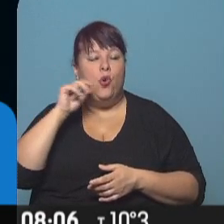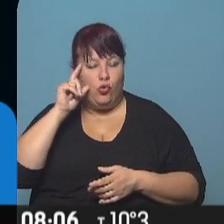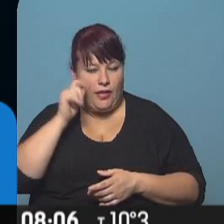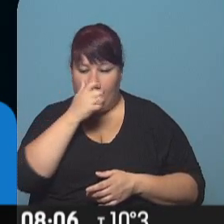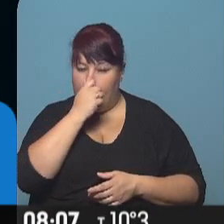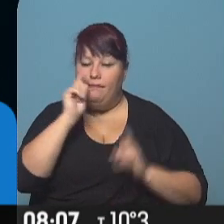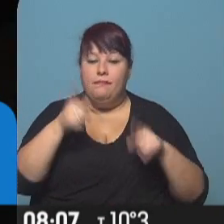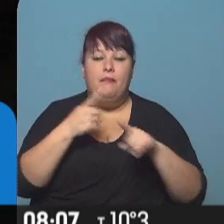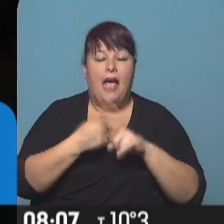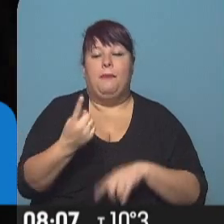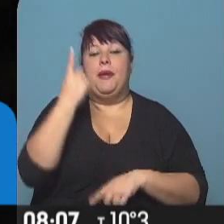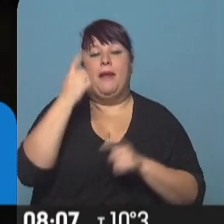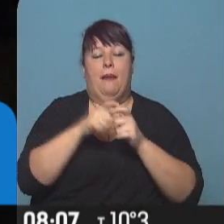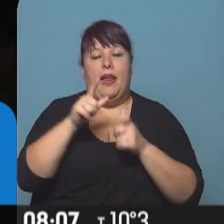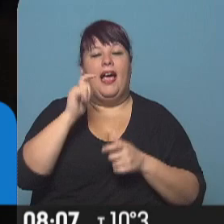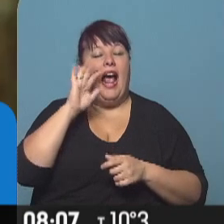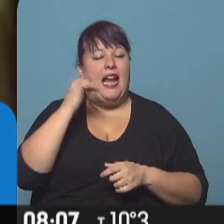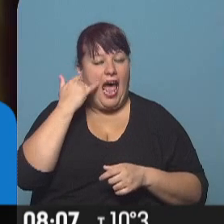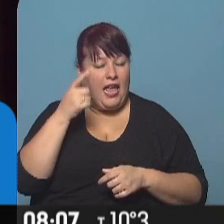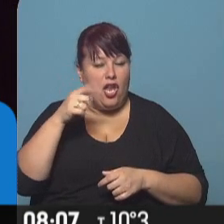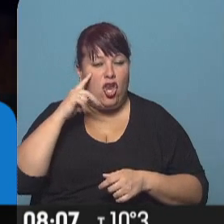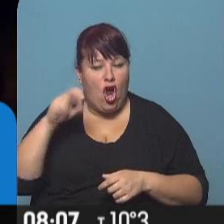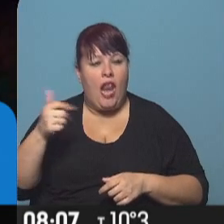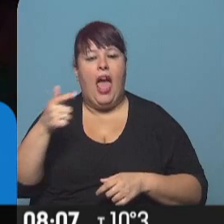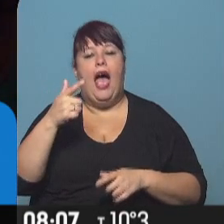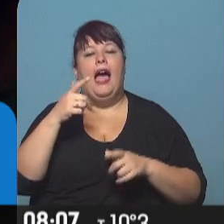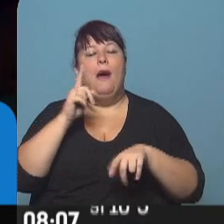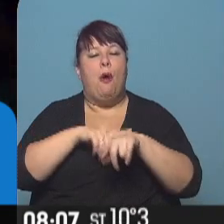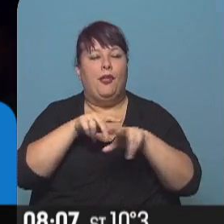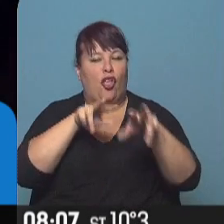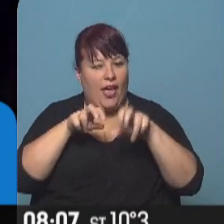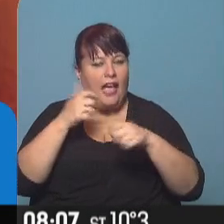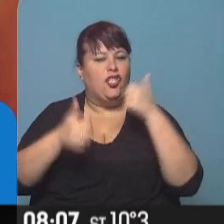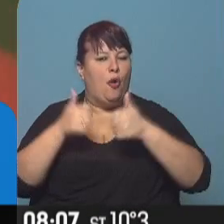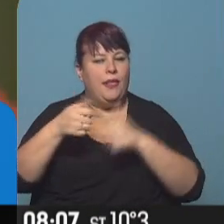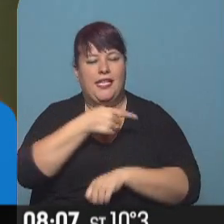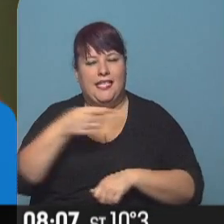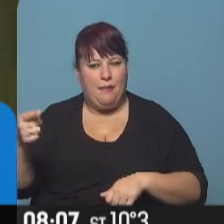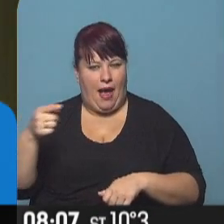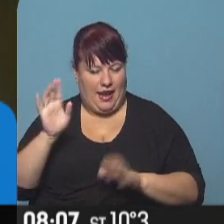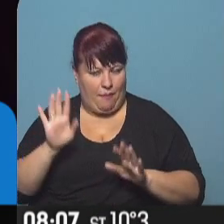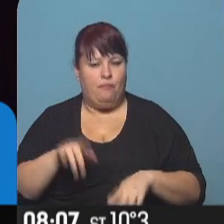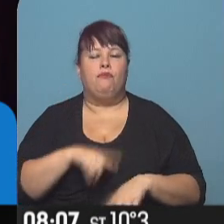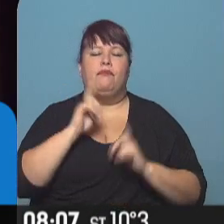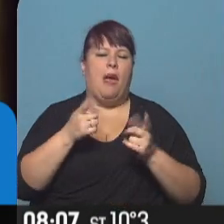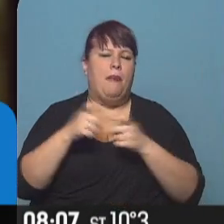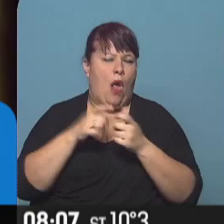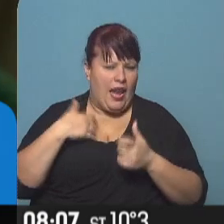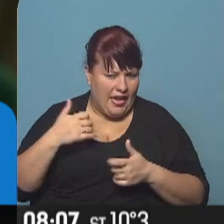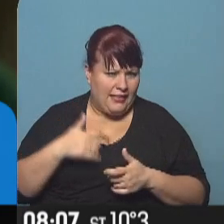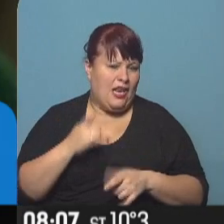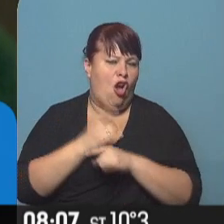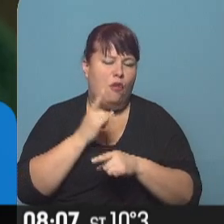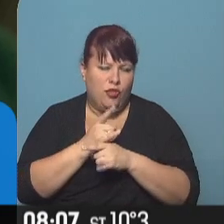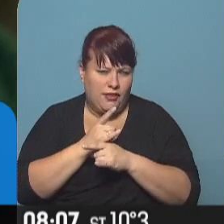además sumémosle la ópera prima de Natalia Garagiola, Temporada de Casa, que va a estar compitiendo en la Semana de la Crítica. Además de las películas argentinas, como